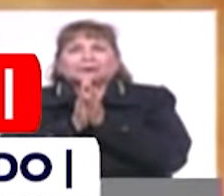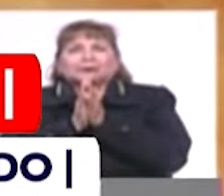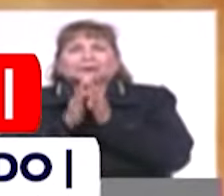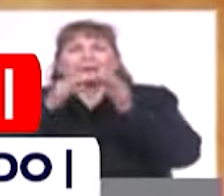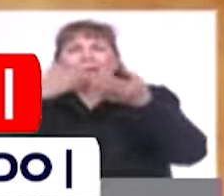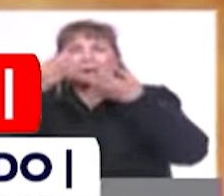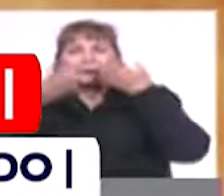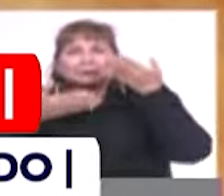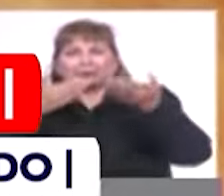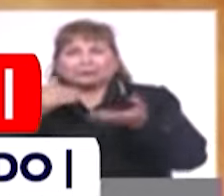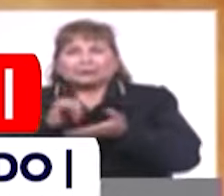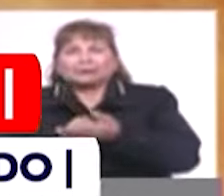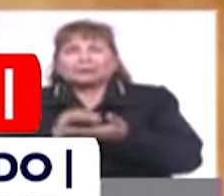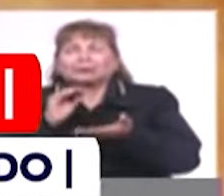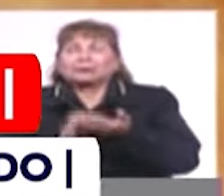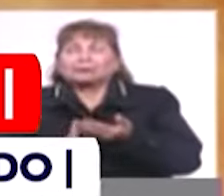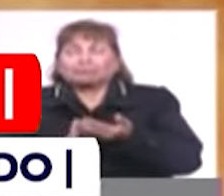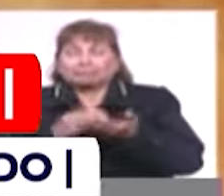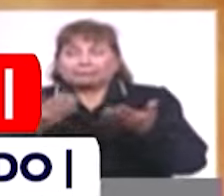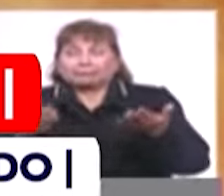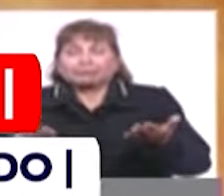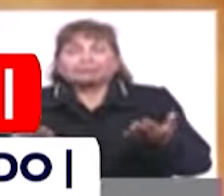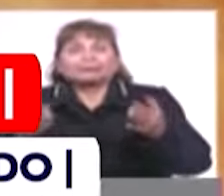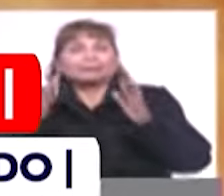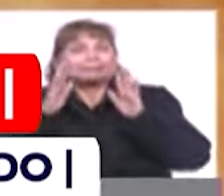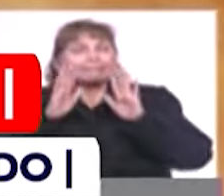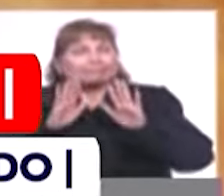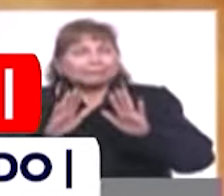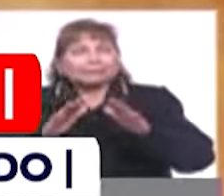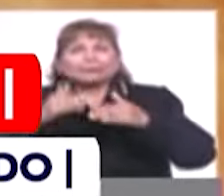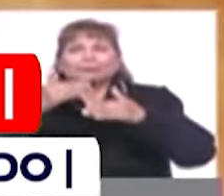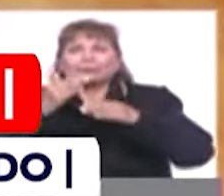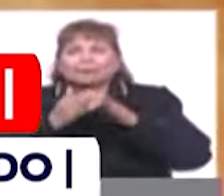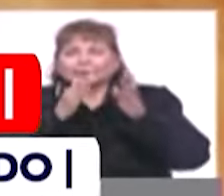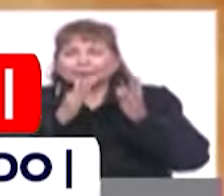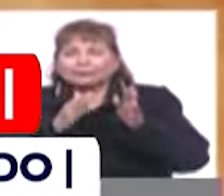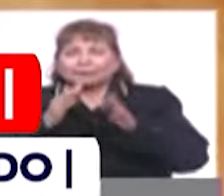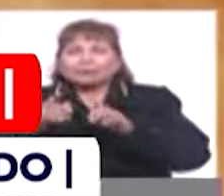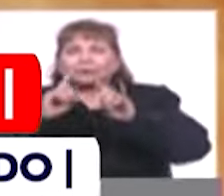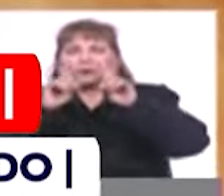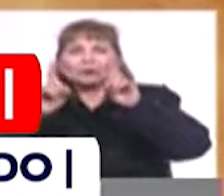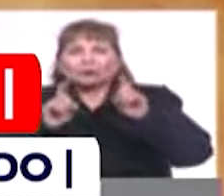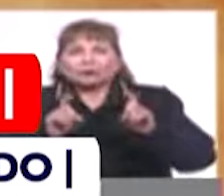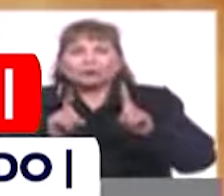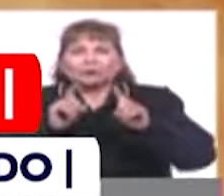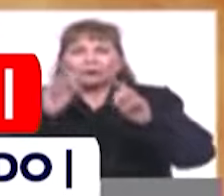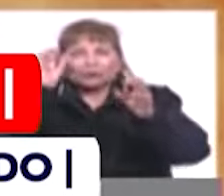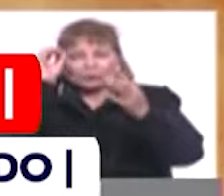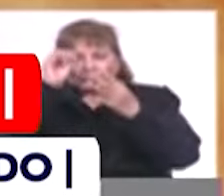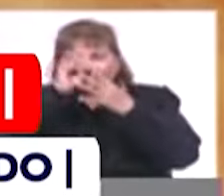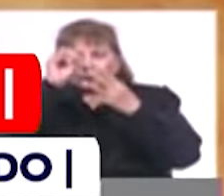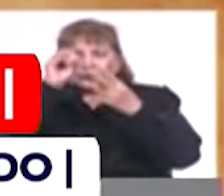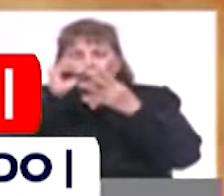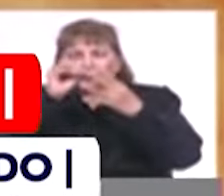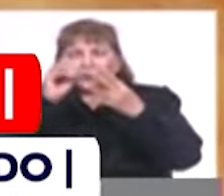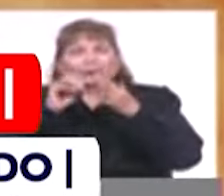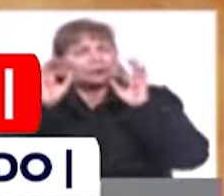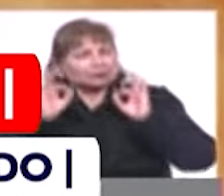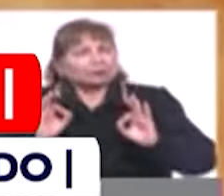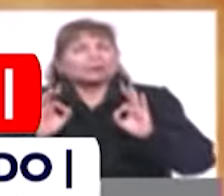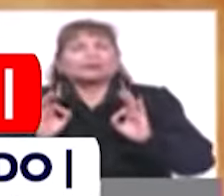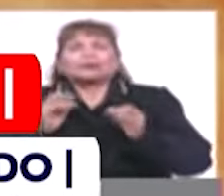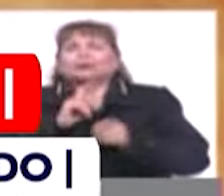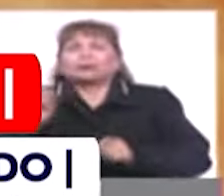ha señalado anteriormente durante su participación El capitán J izquierdos por ellos En estos momentos se vienen acumulando las